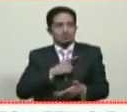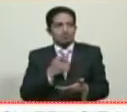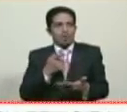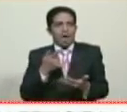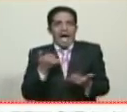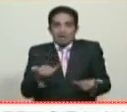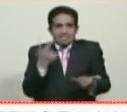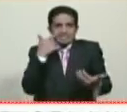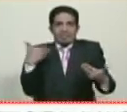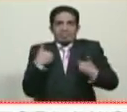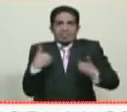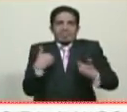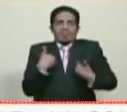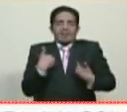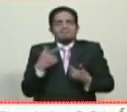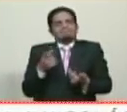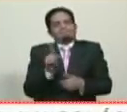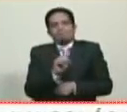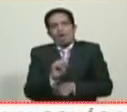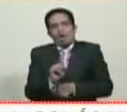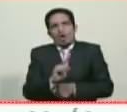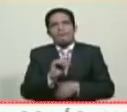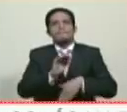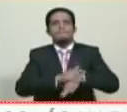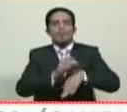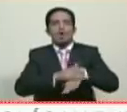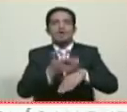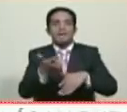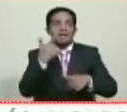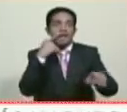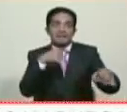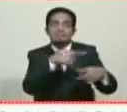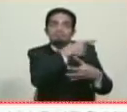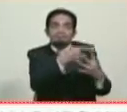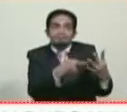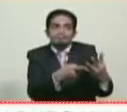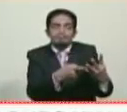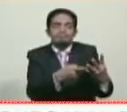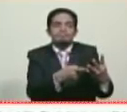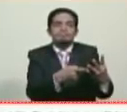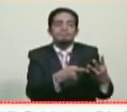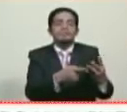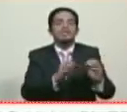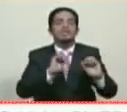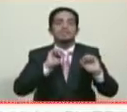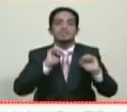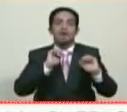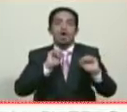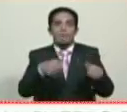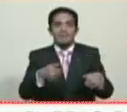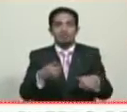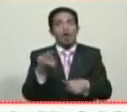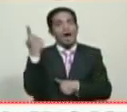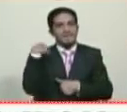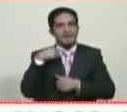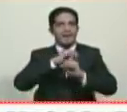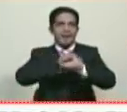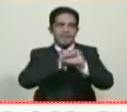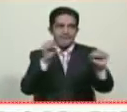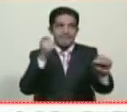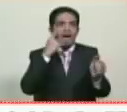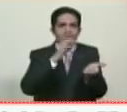afectados porque en cuanto al suministro del material de diálisis, por cuanto se inició la distribución el día de